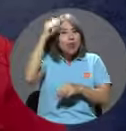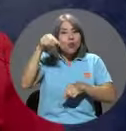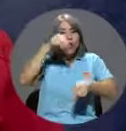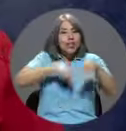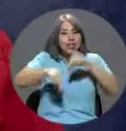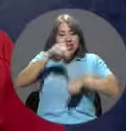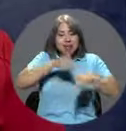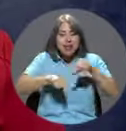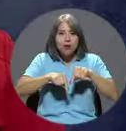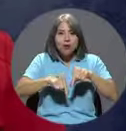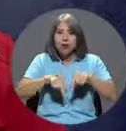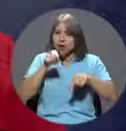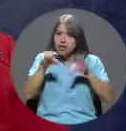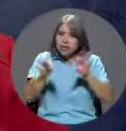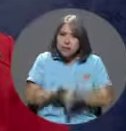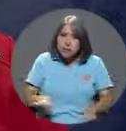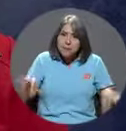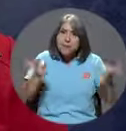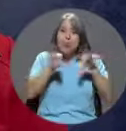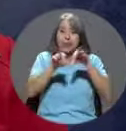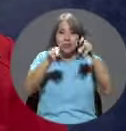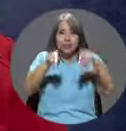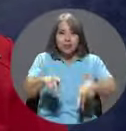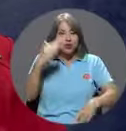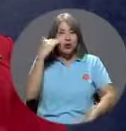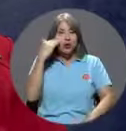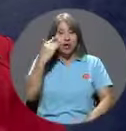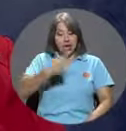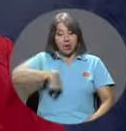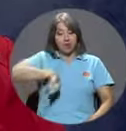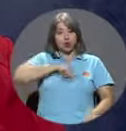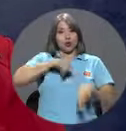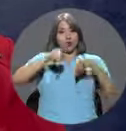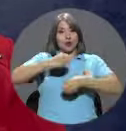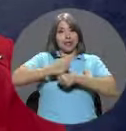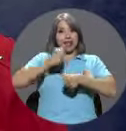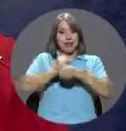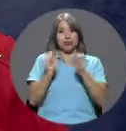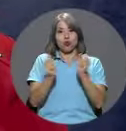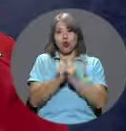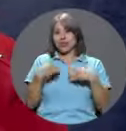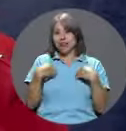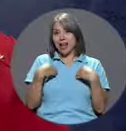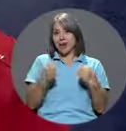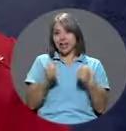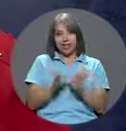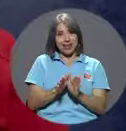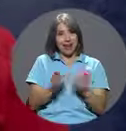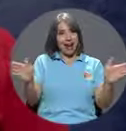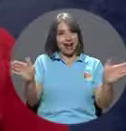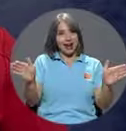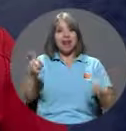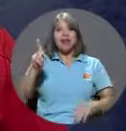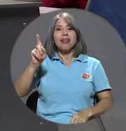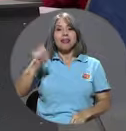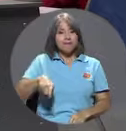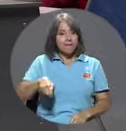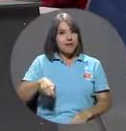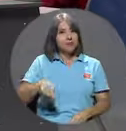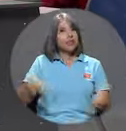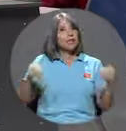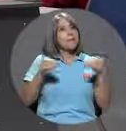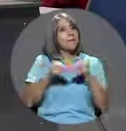cerebrales, es importante que la población conozca, y nosotros los trabajadores de la salud en general, creo que tenemos